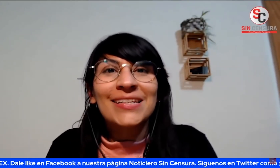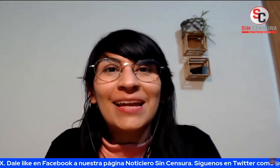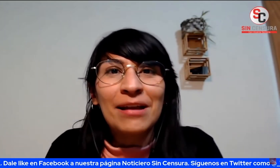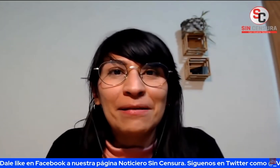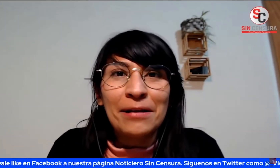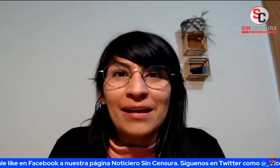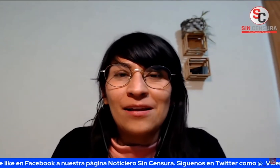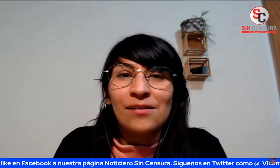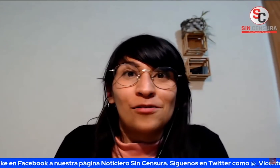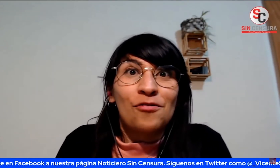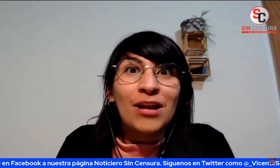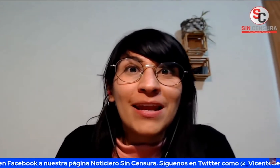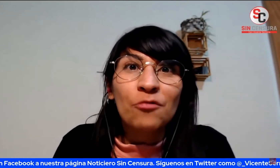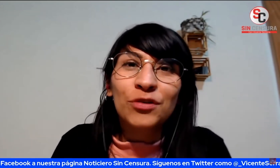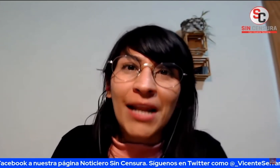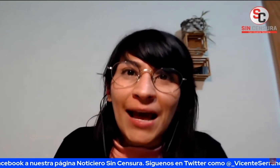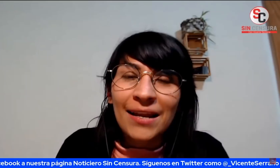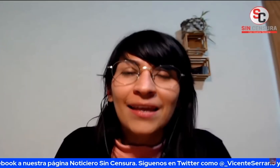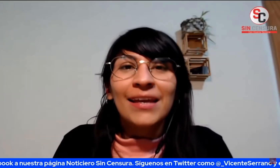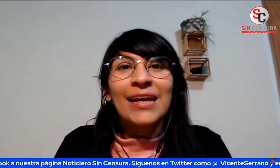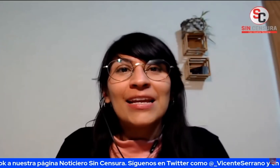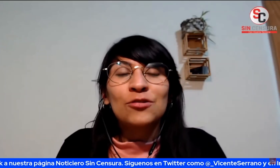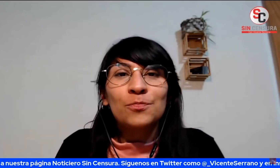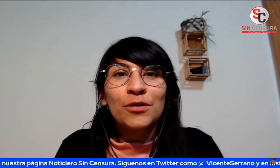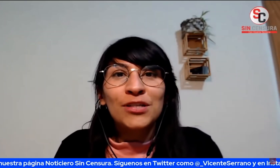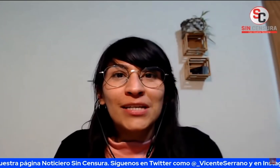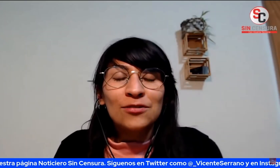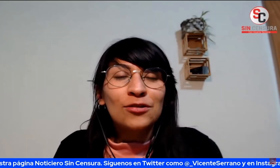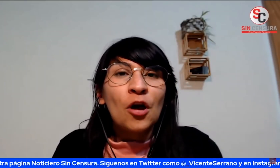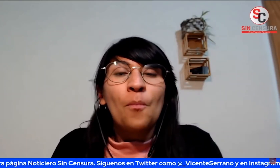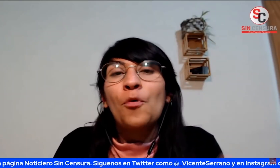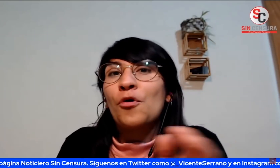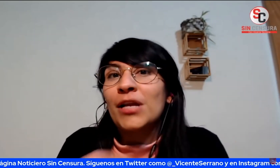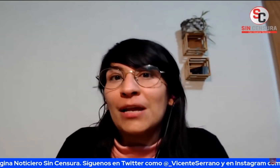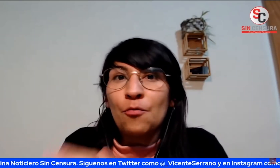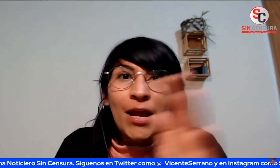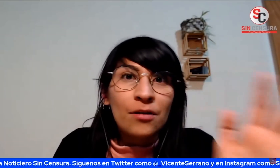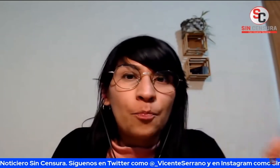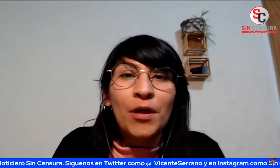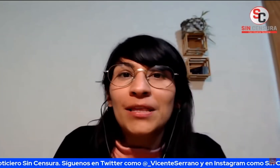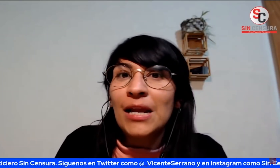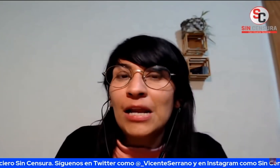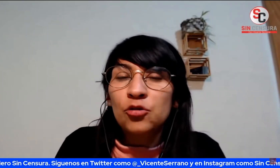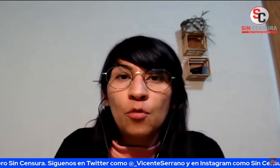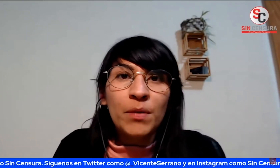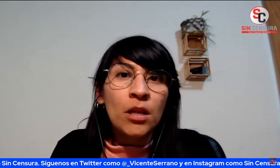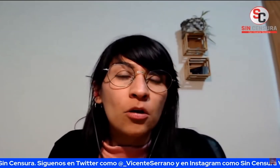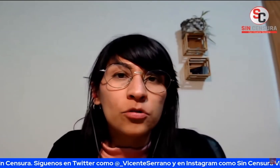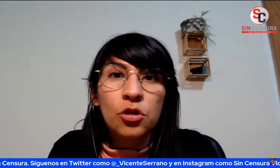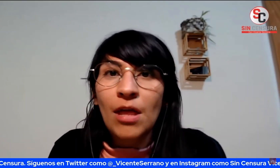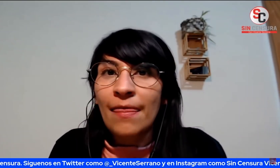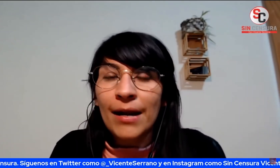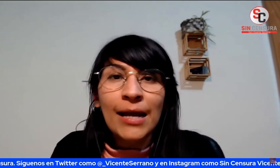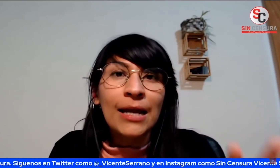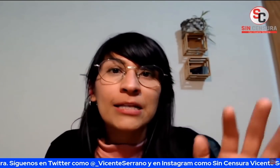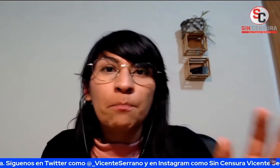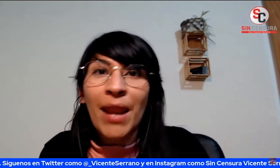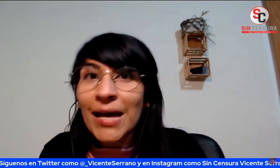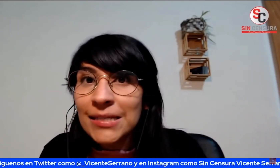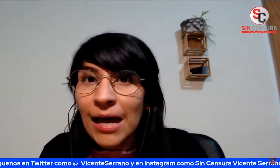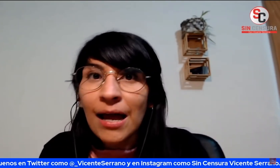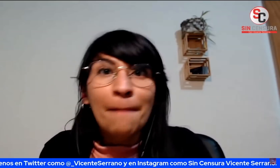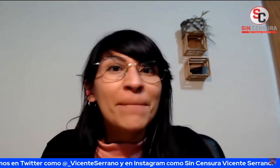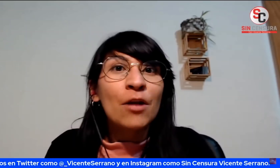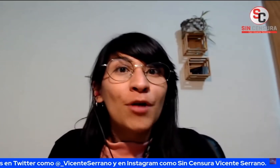jugar rol neutral en estos procesos, porque bueno, pueden tener su opinión ciudadana que